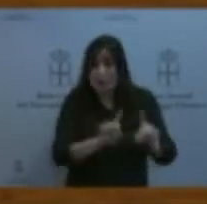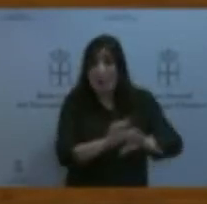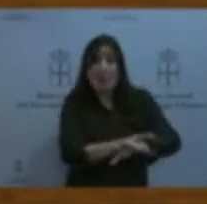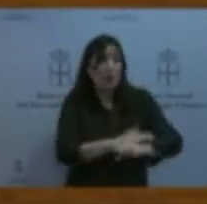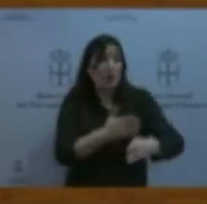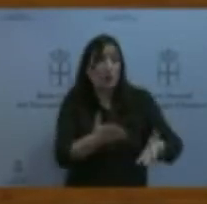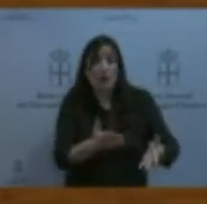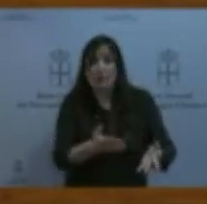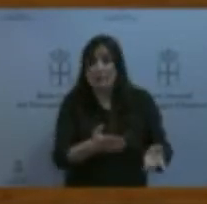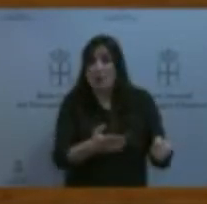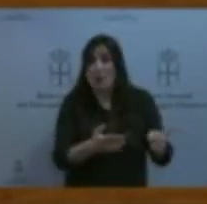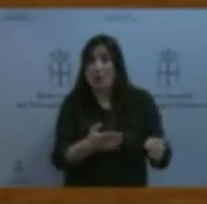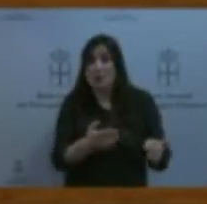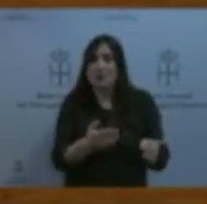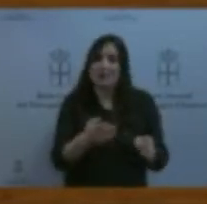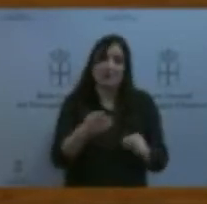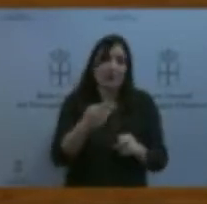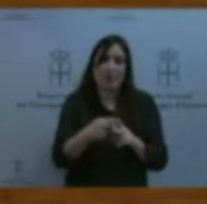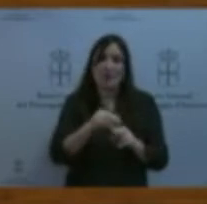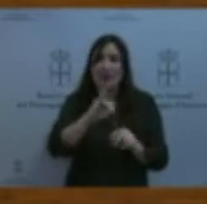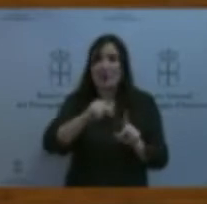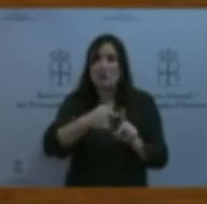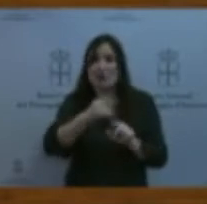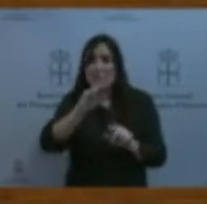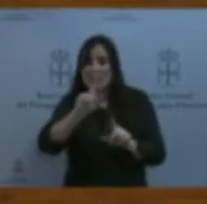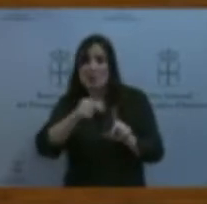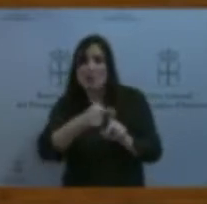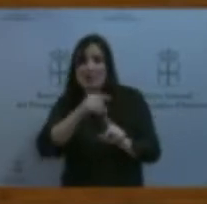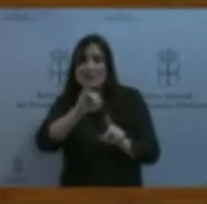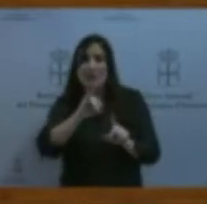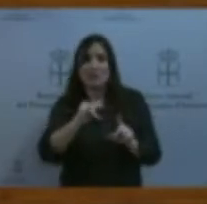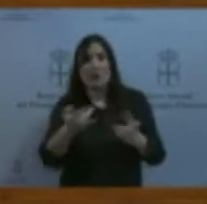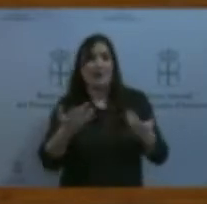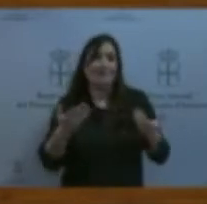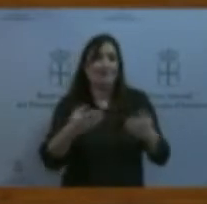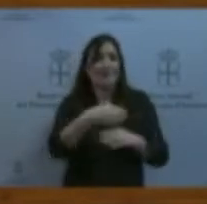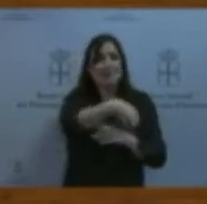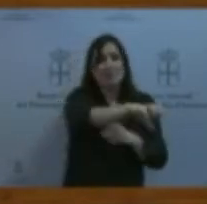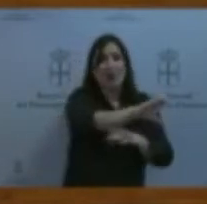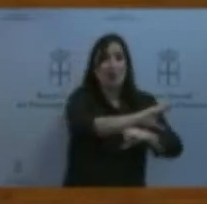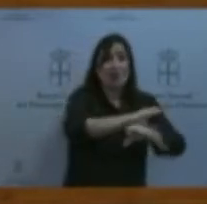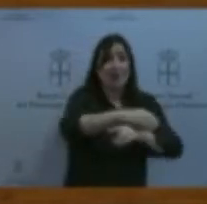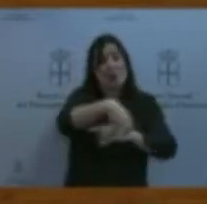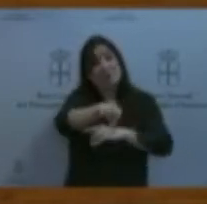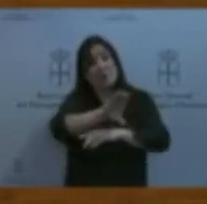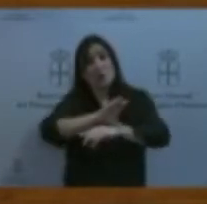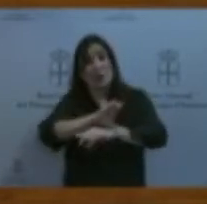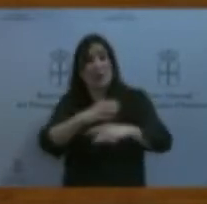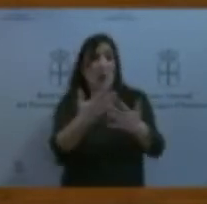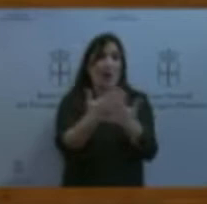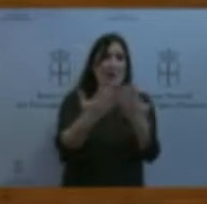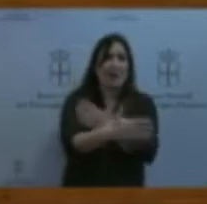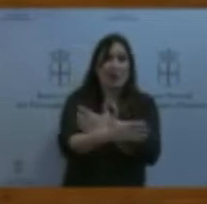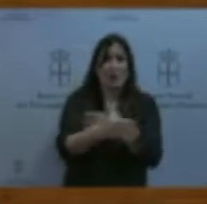entre diferentes consejerías, direcciones generales, ustedes no se ponen de acuerdo, tienen 3 consejos que tratan sobre la